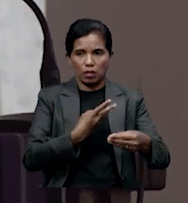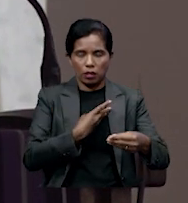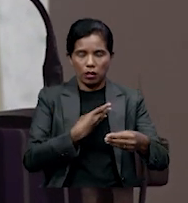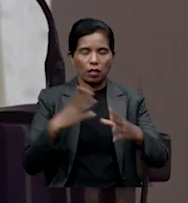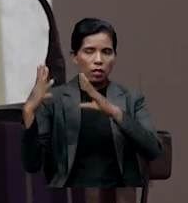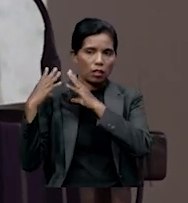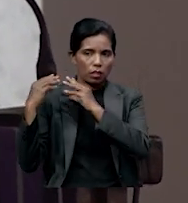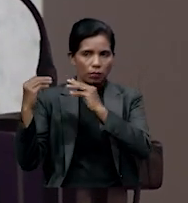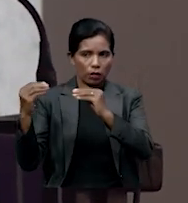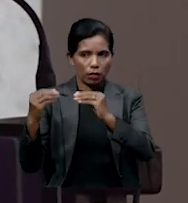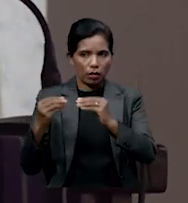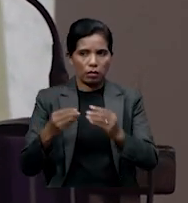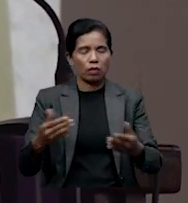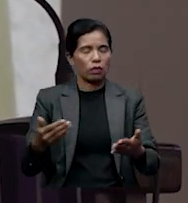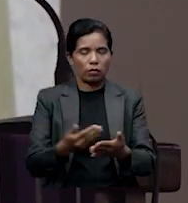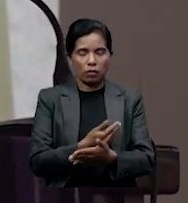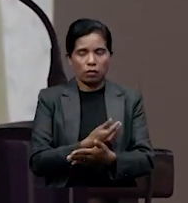esperança ida nebe, bom, labo,